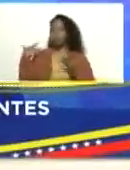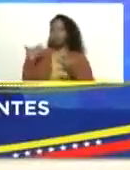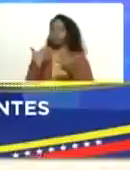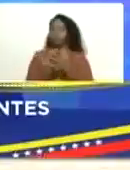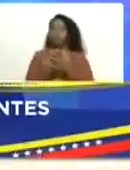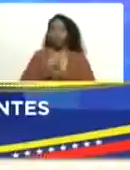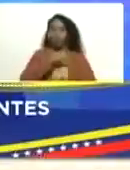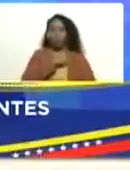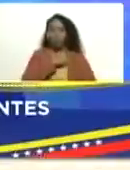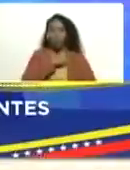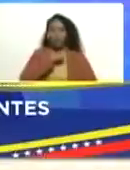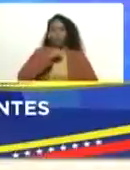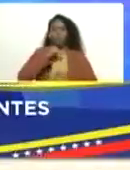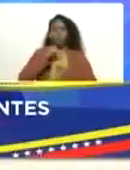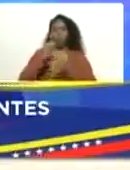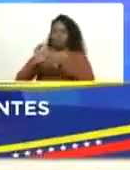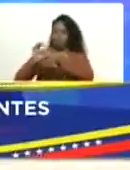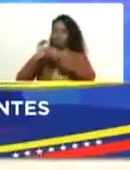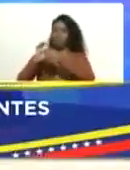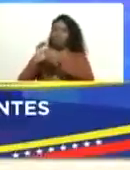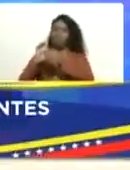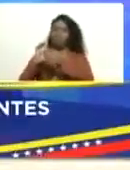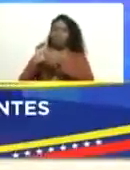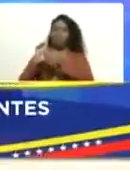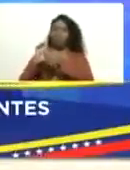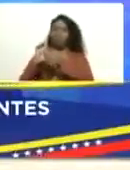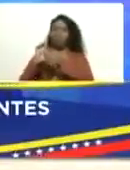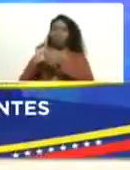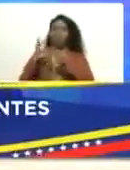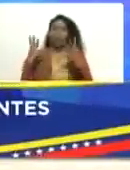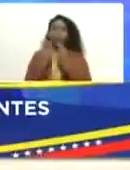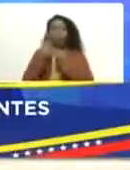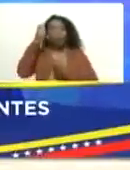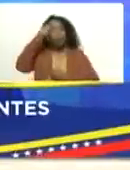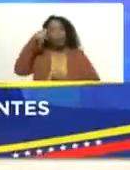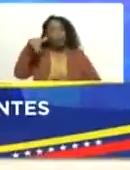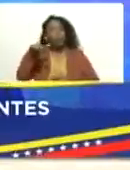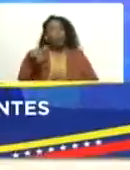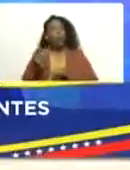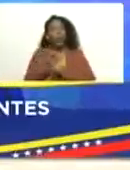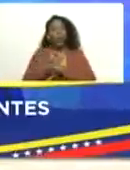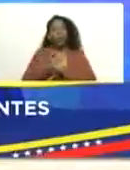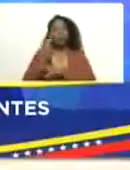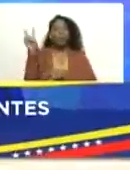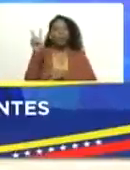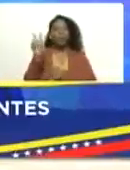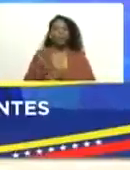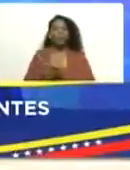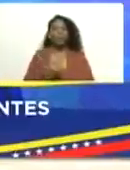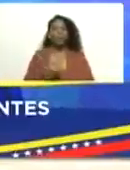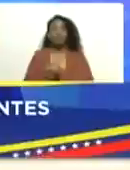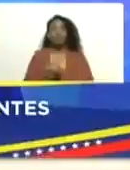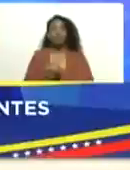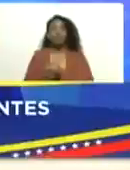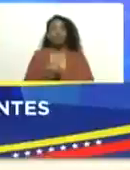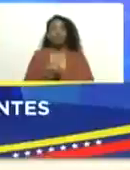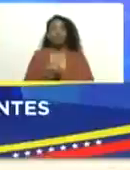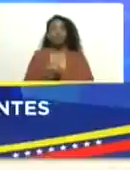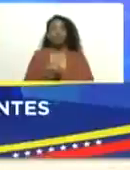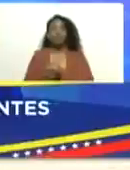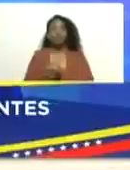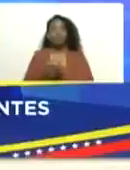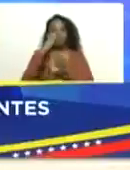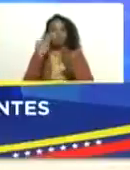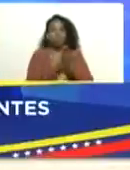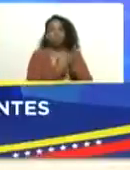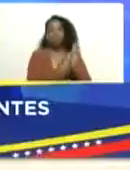hemos mantenido esta amistad con el pueblo y el gobierno de Venezuela y lo hemos